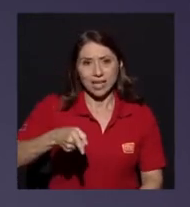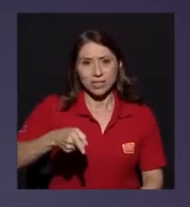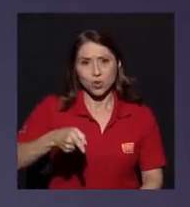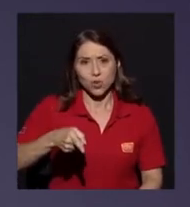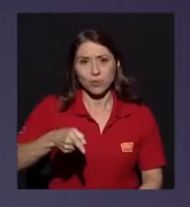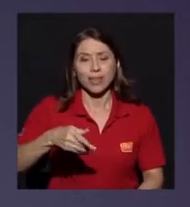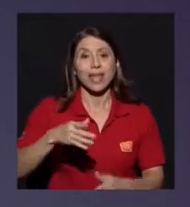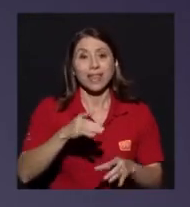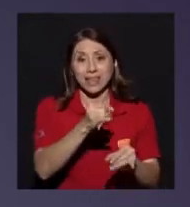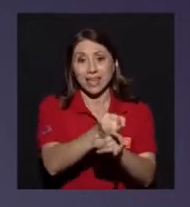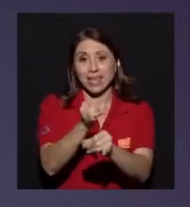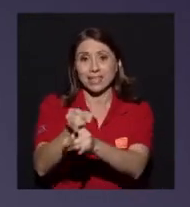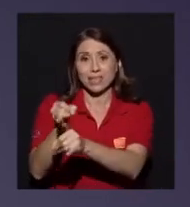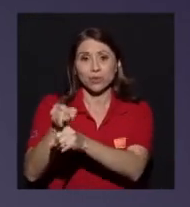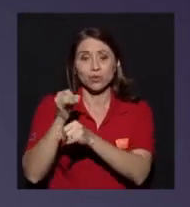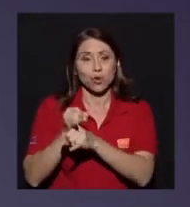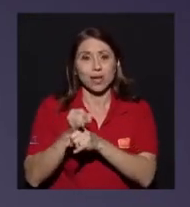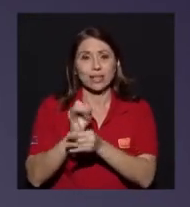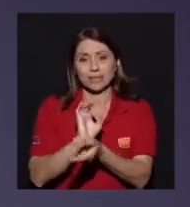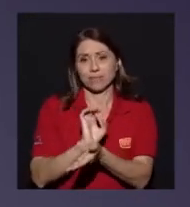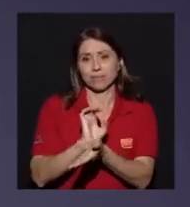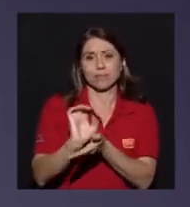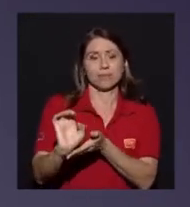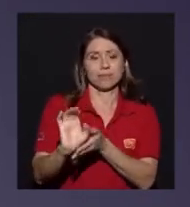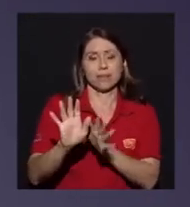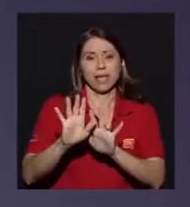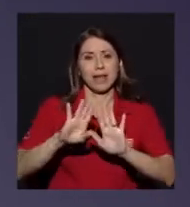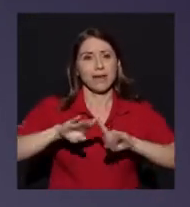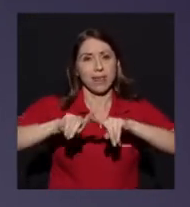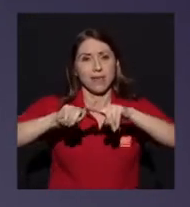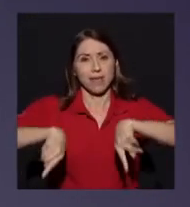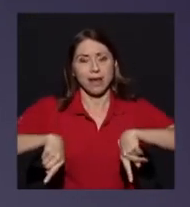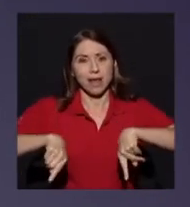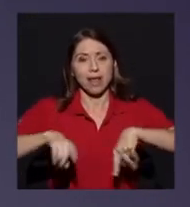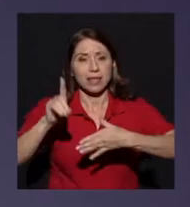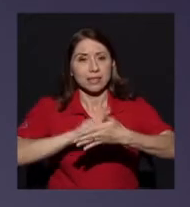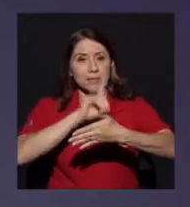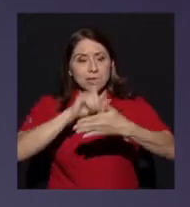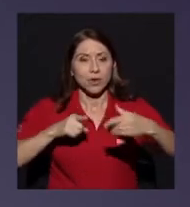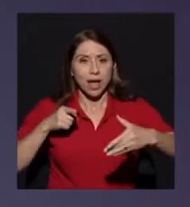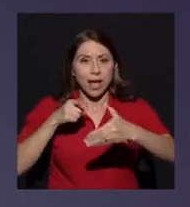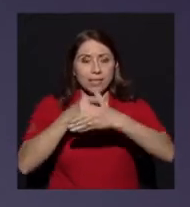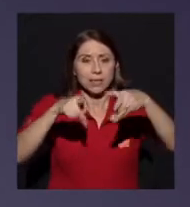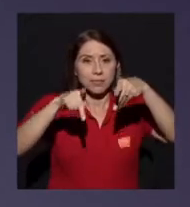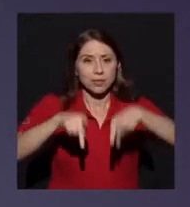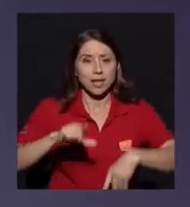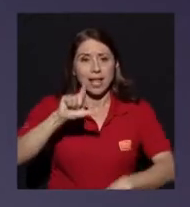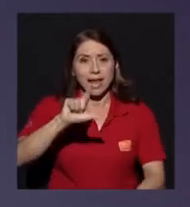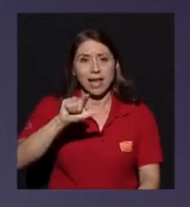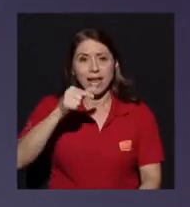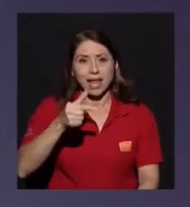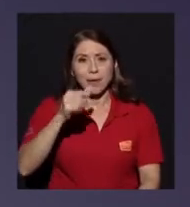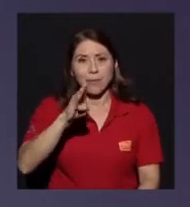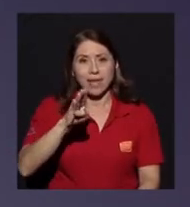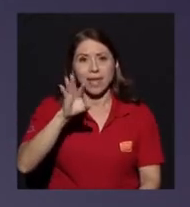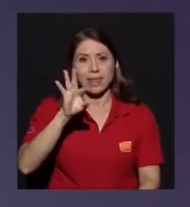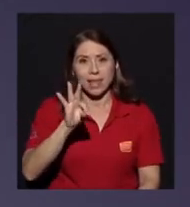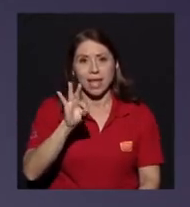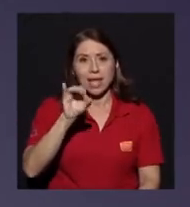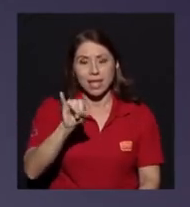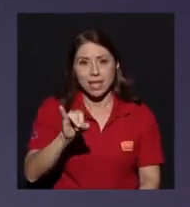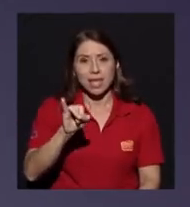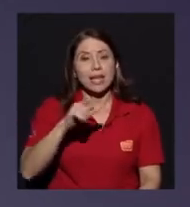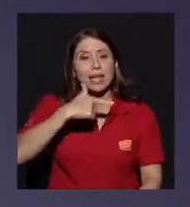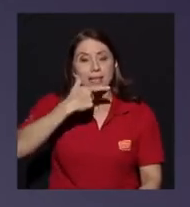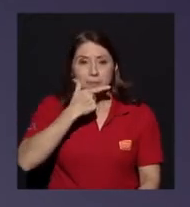de las instituciones la discriminación hacia la población lgp y rgb 3 lesbianas gays bisexuales